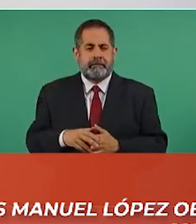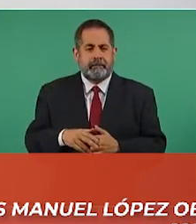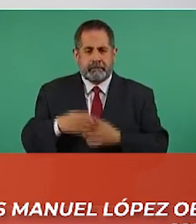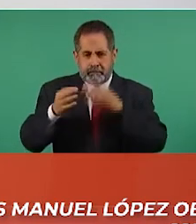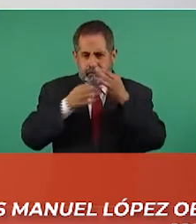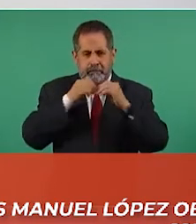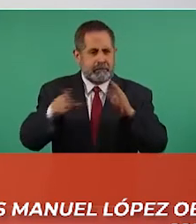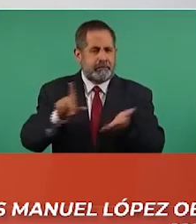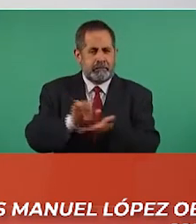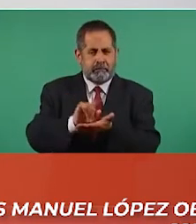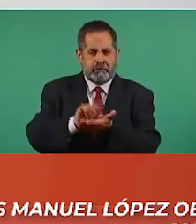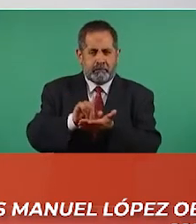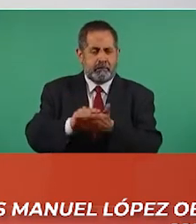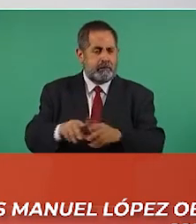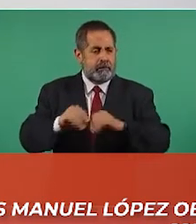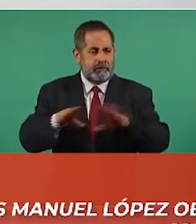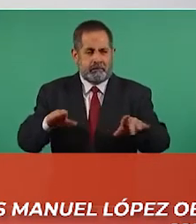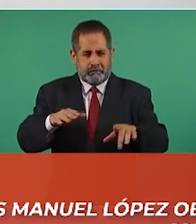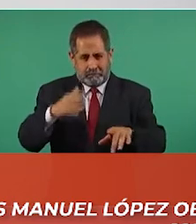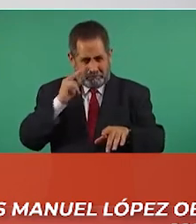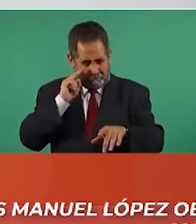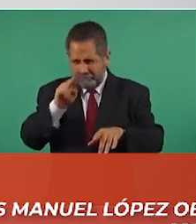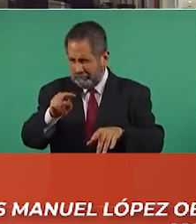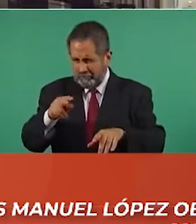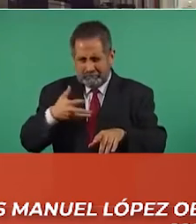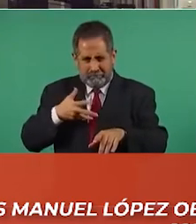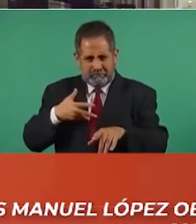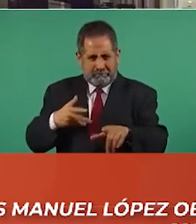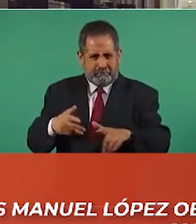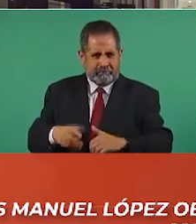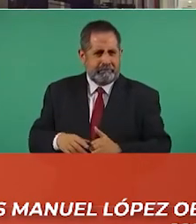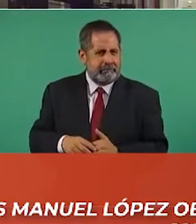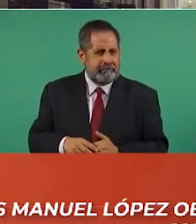mensaje de Twitter, no sé si